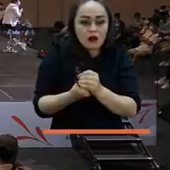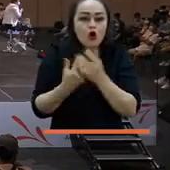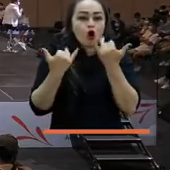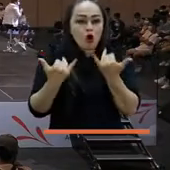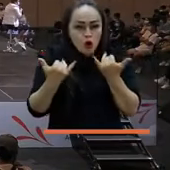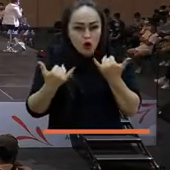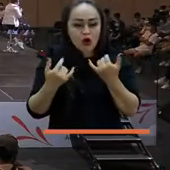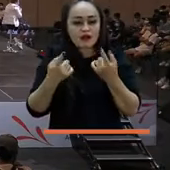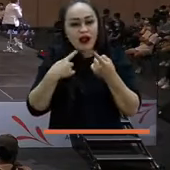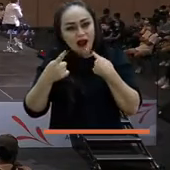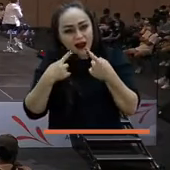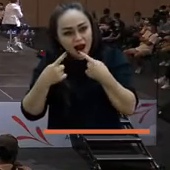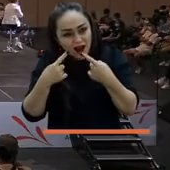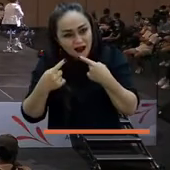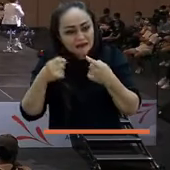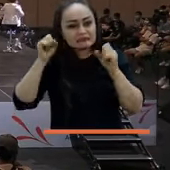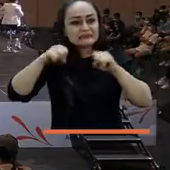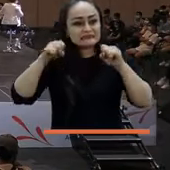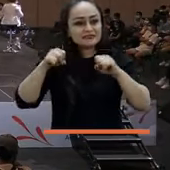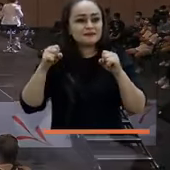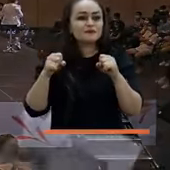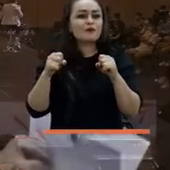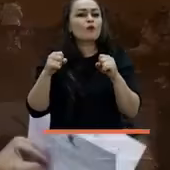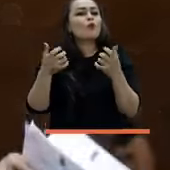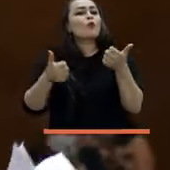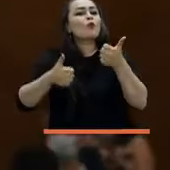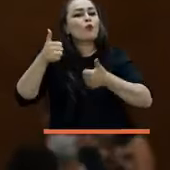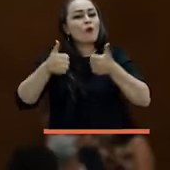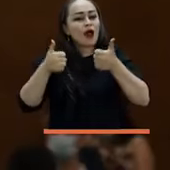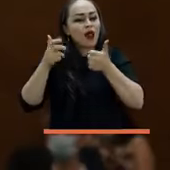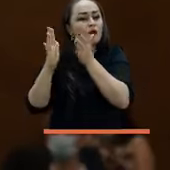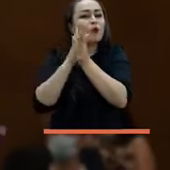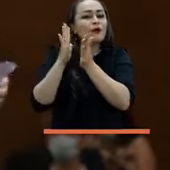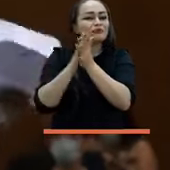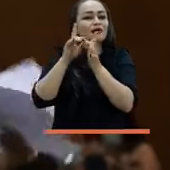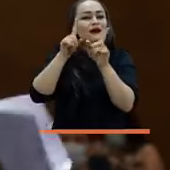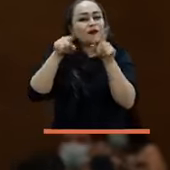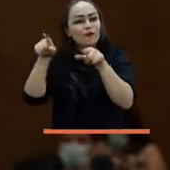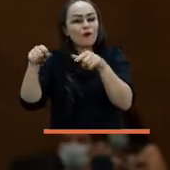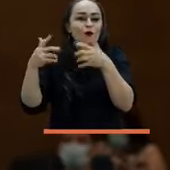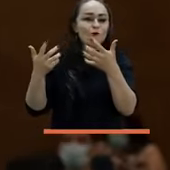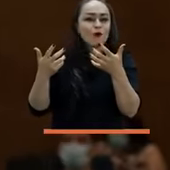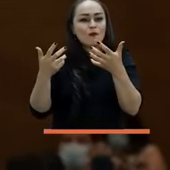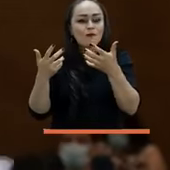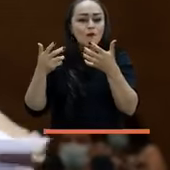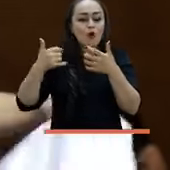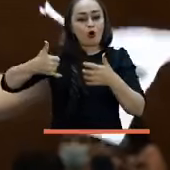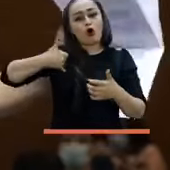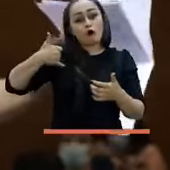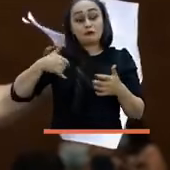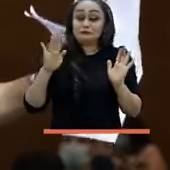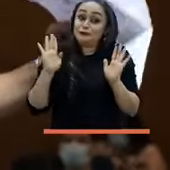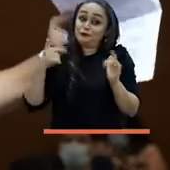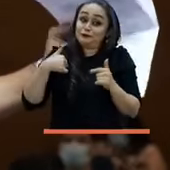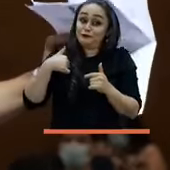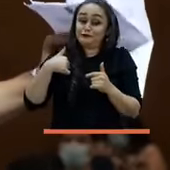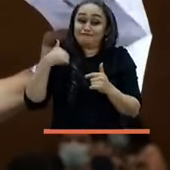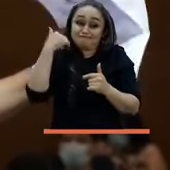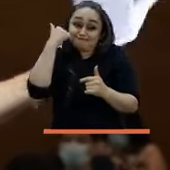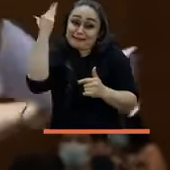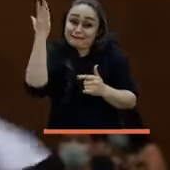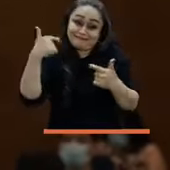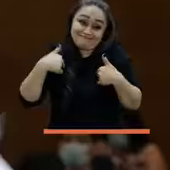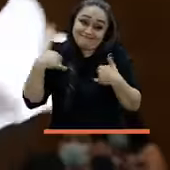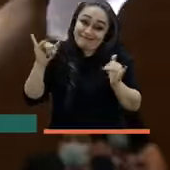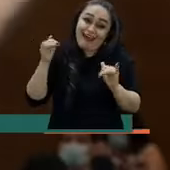en este conversatorio con ustedes cuáles también han sido las experiencias cierto que hemos tenido como jóvenes bueno yo ya no soy joven pasé por ahí